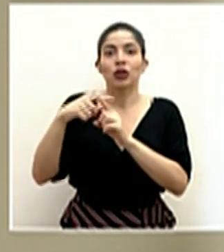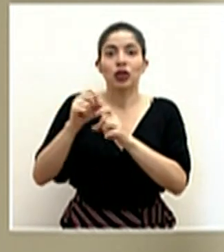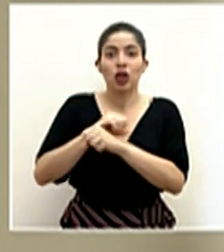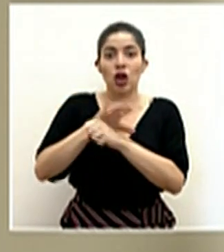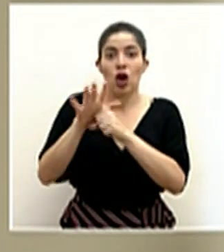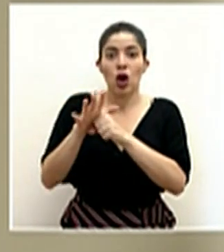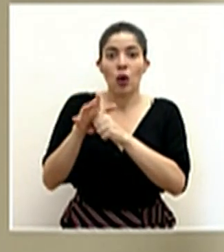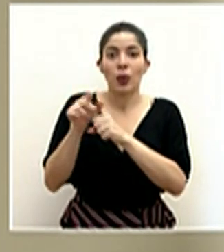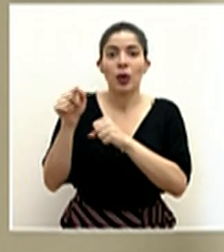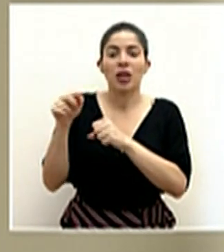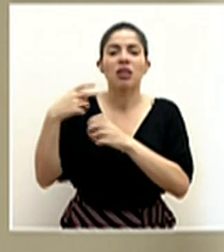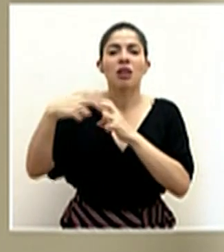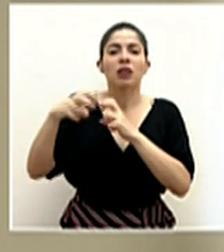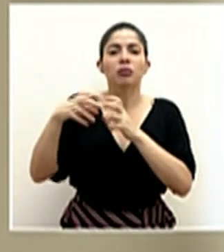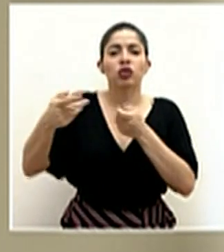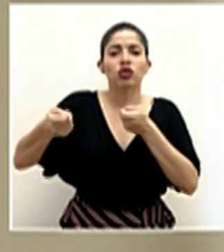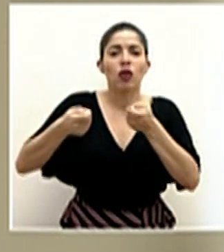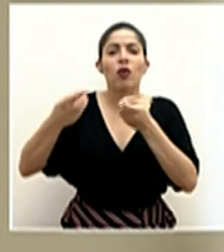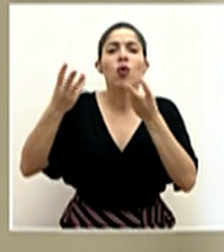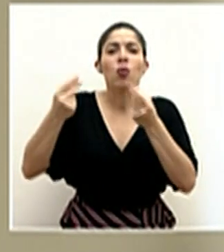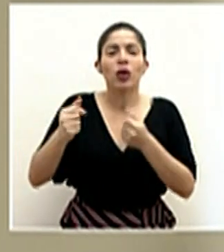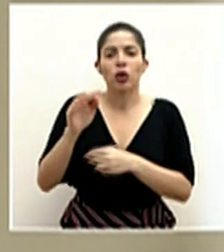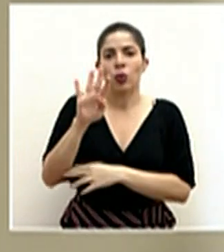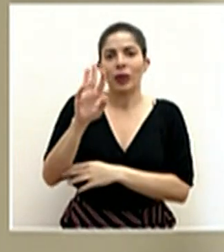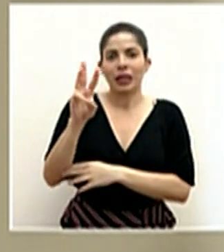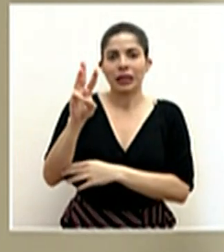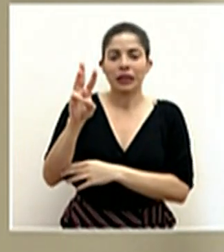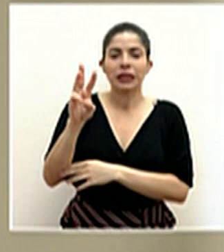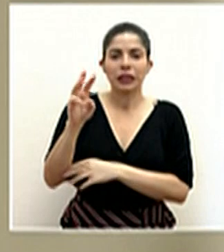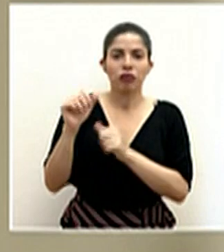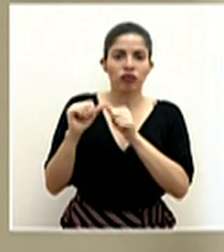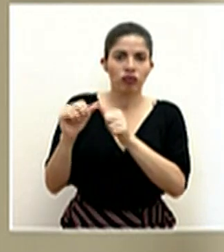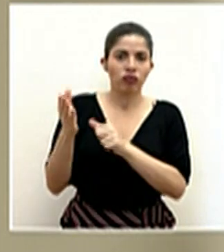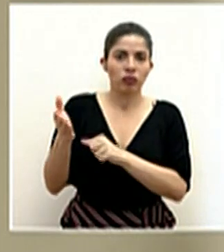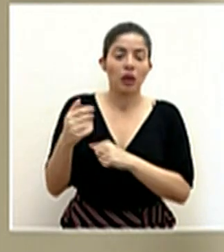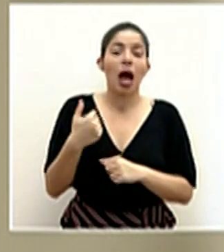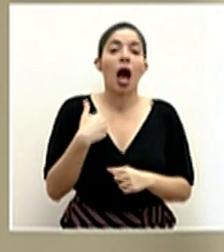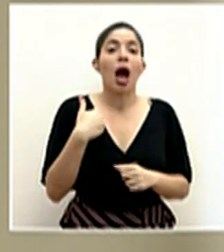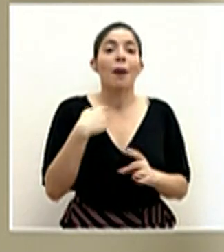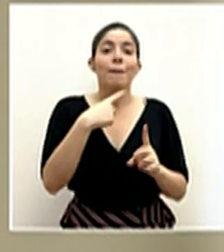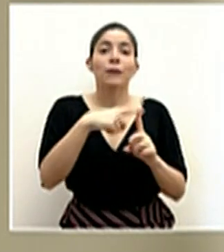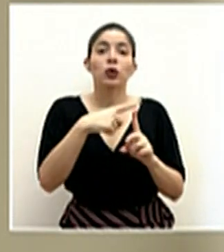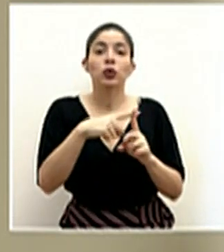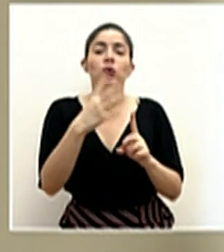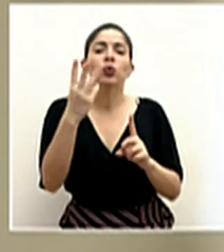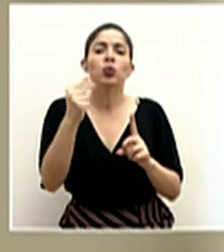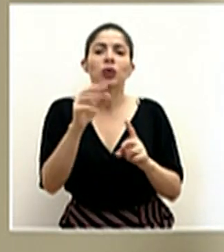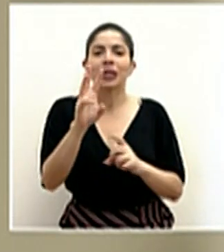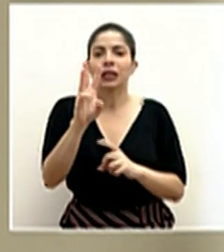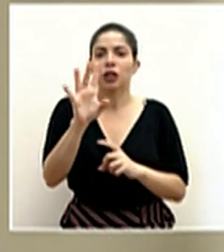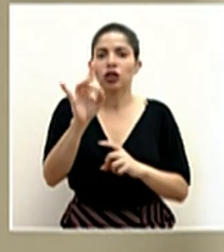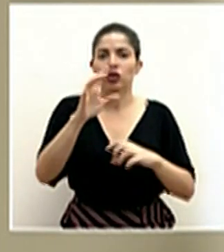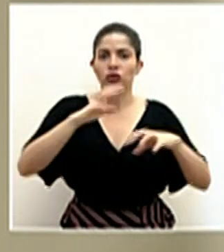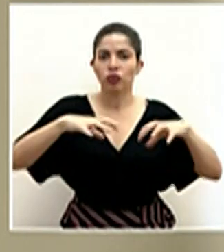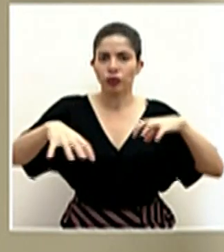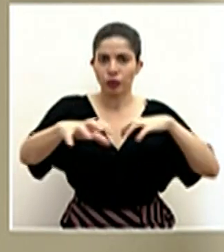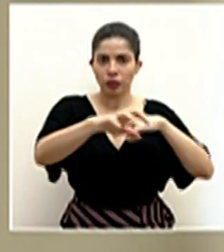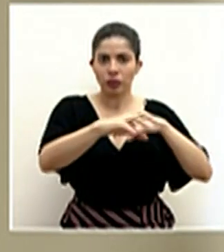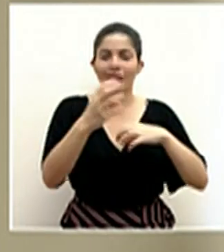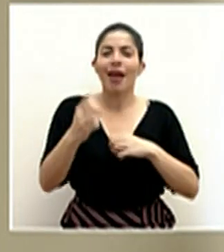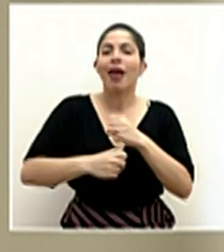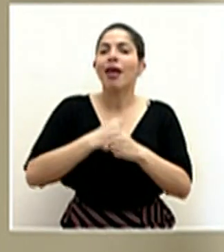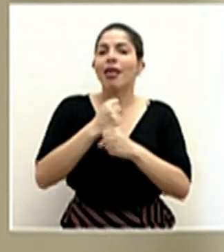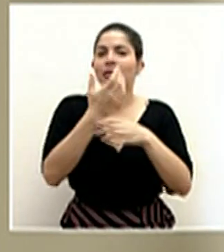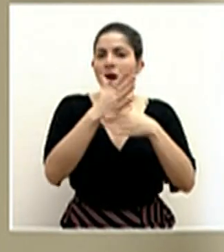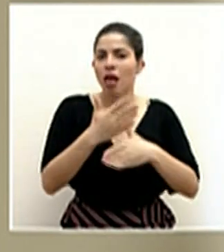la prueba COVID-19 se mantiene en 46. Se contabilizan casos positivos en 68 cantones. Por edad